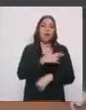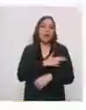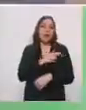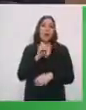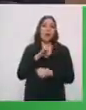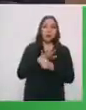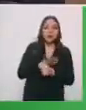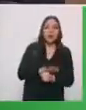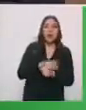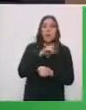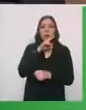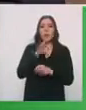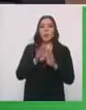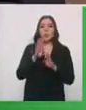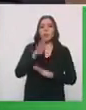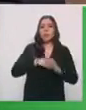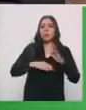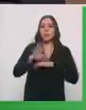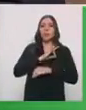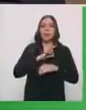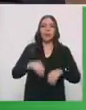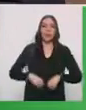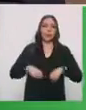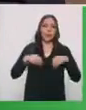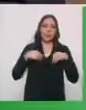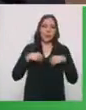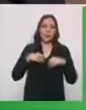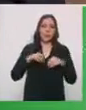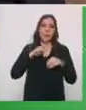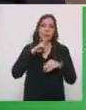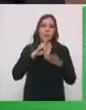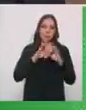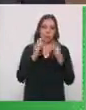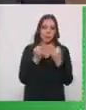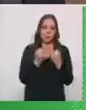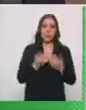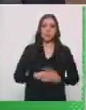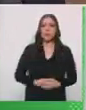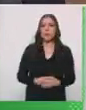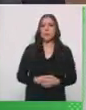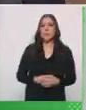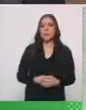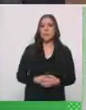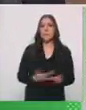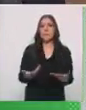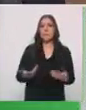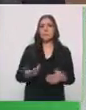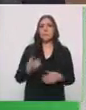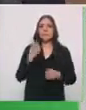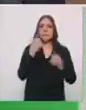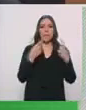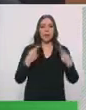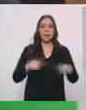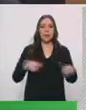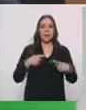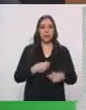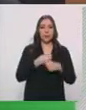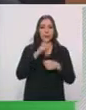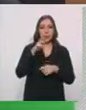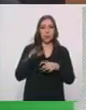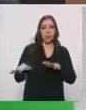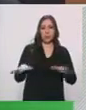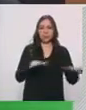¿cómo fortalecerla? Es decir, hay gente que viene saliendo de la situación del sismo del 2017, hubo